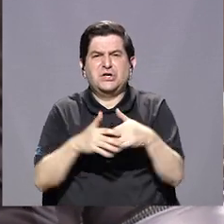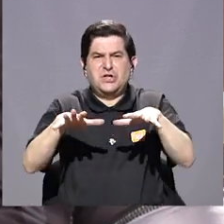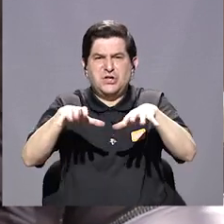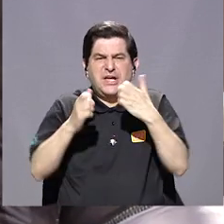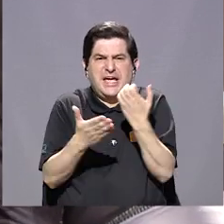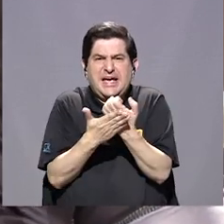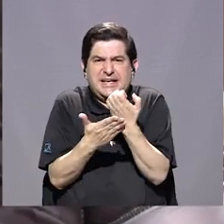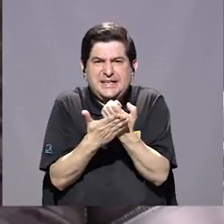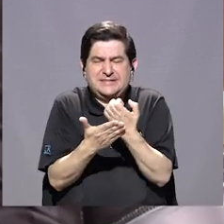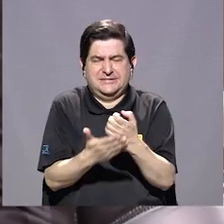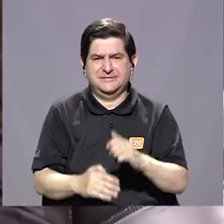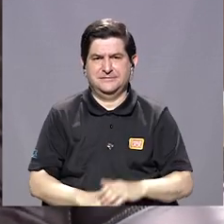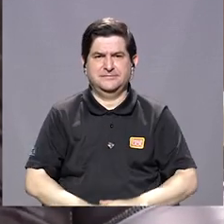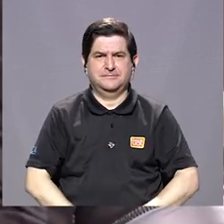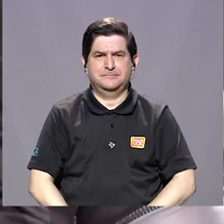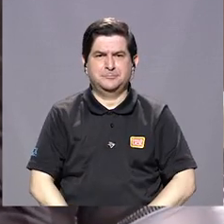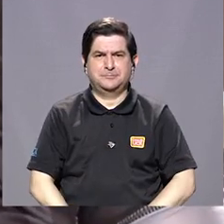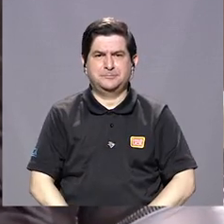había hecho que ellos